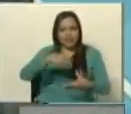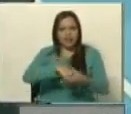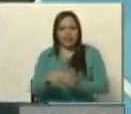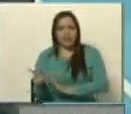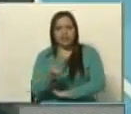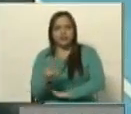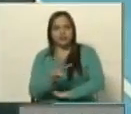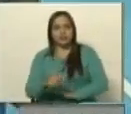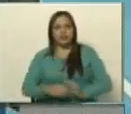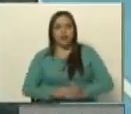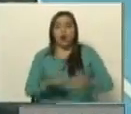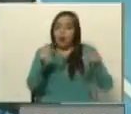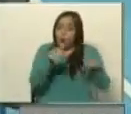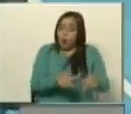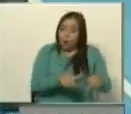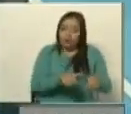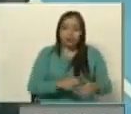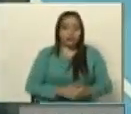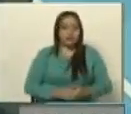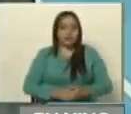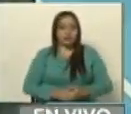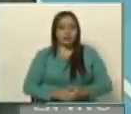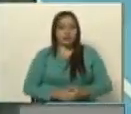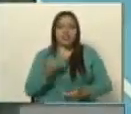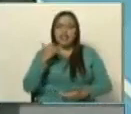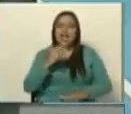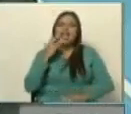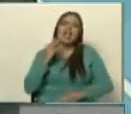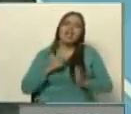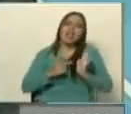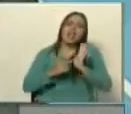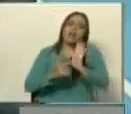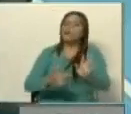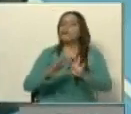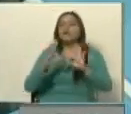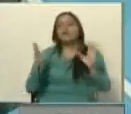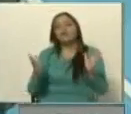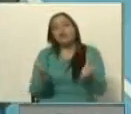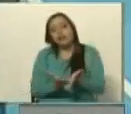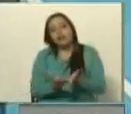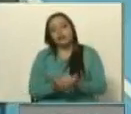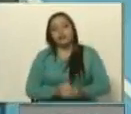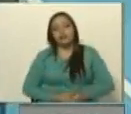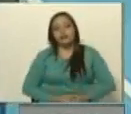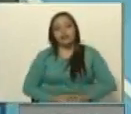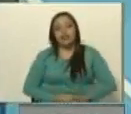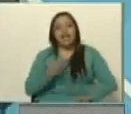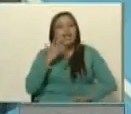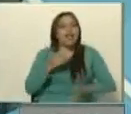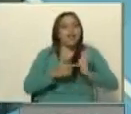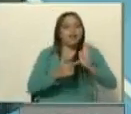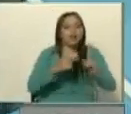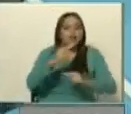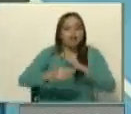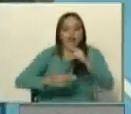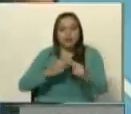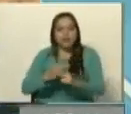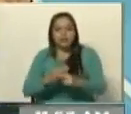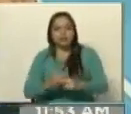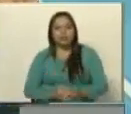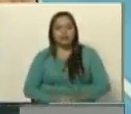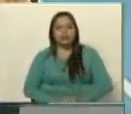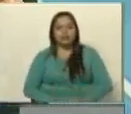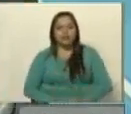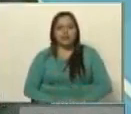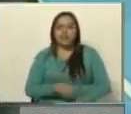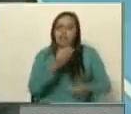Bolivariana de Venezuela hoy y que es un ejemplo mundial, es un ejemplo mundial, universal. Ha sido, lo fue